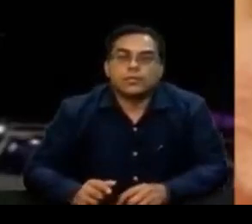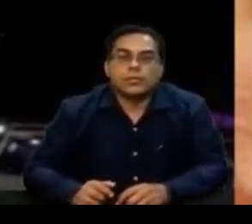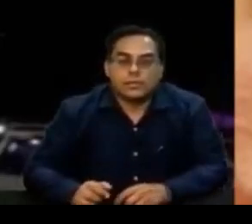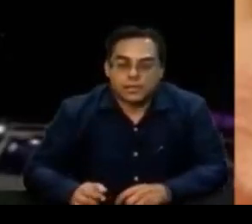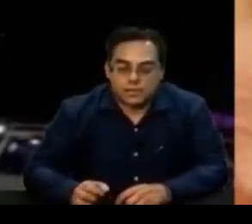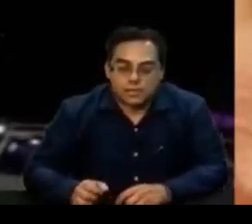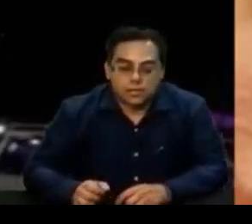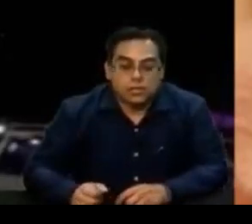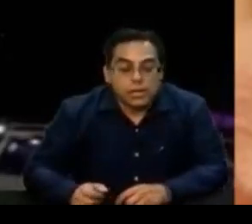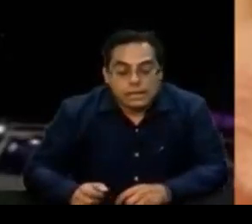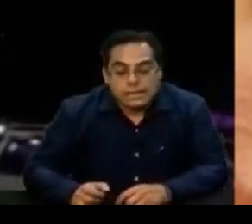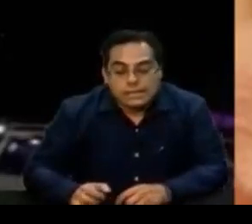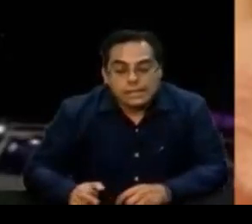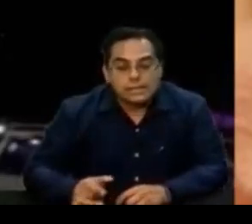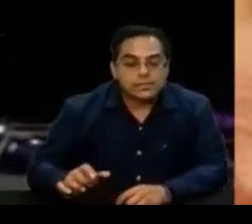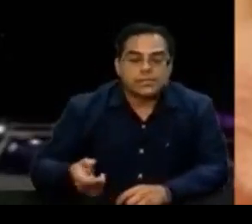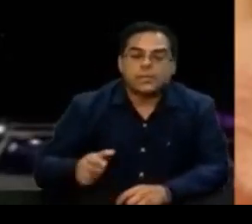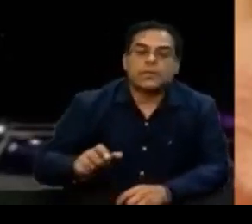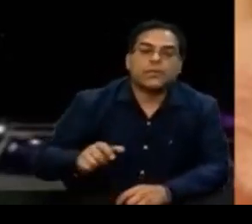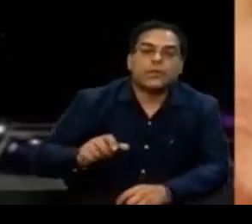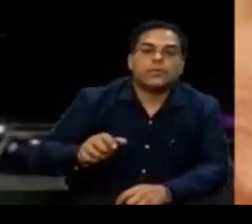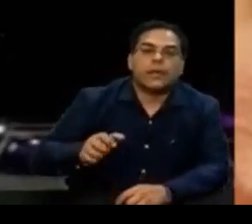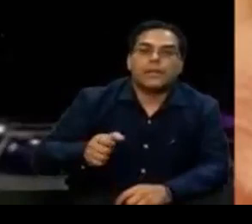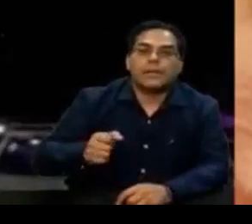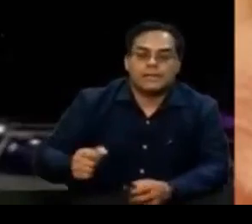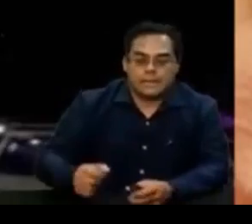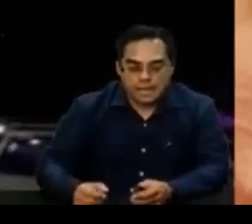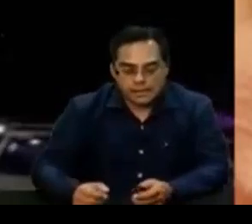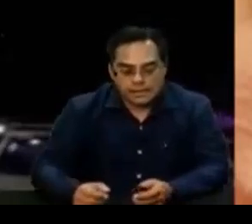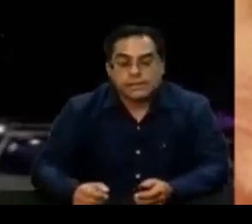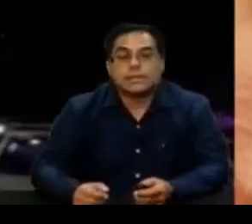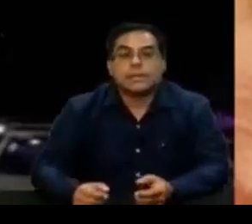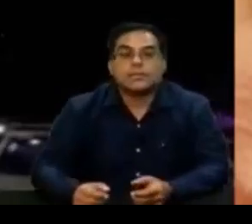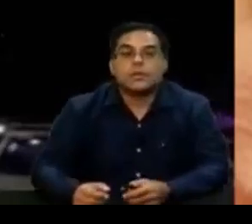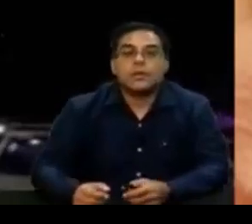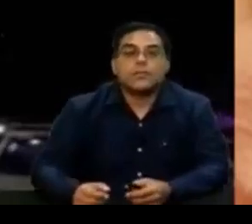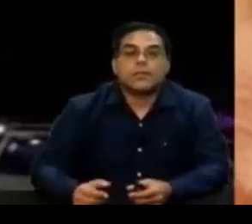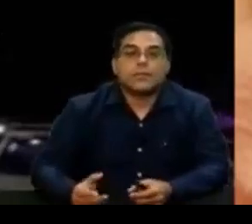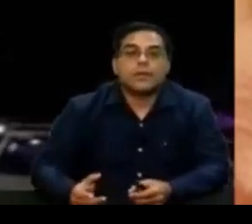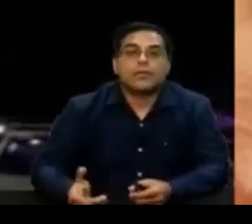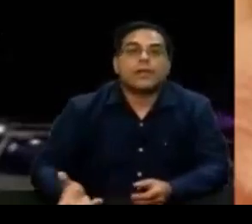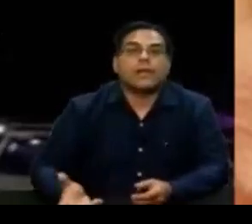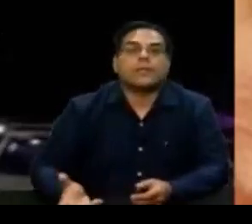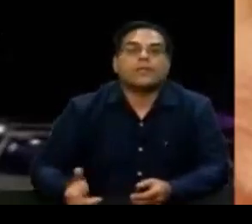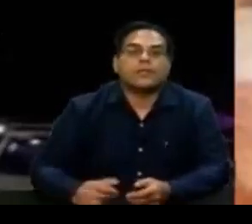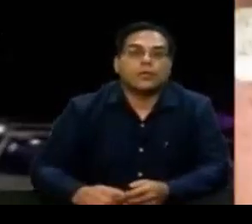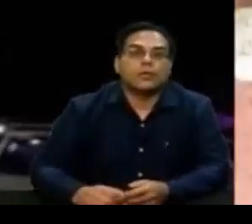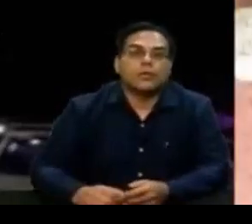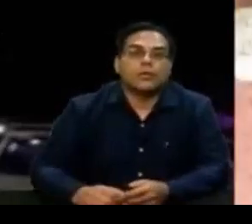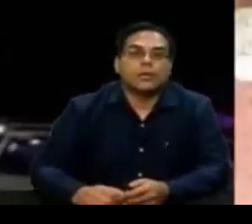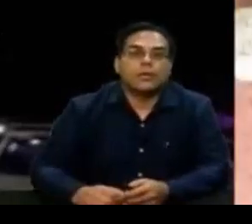tornillo se coloca y después se le puede poner un alambre y se jala, se hace tracción para poder lograr la